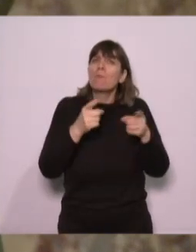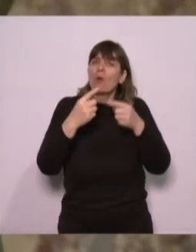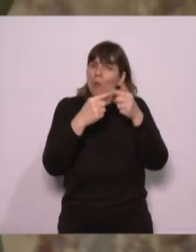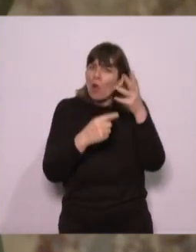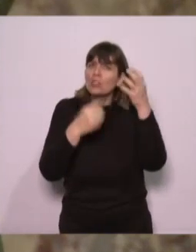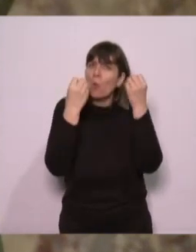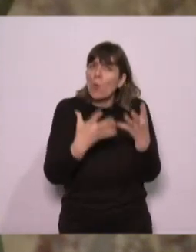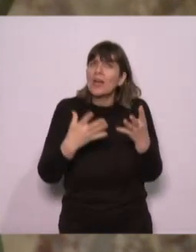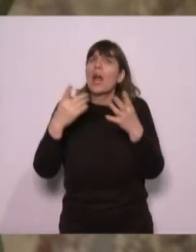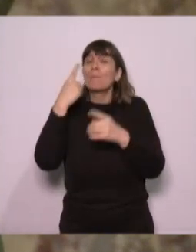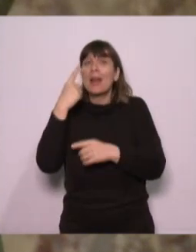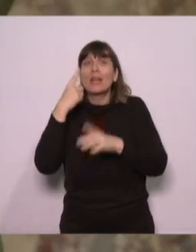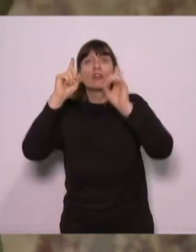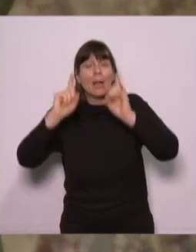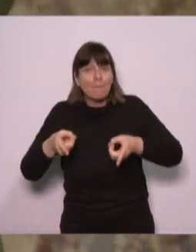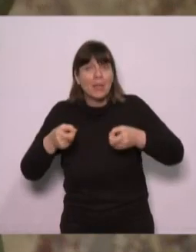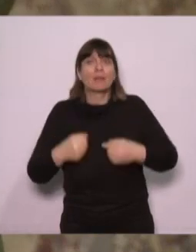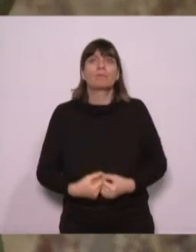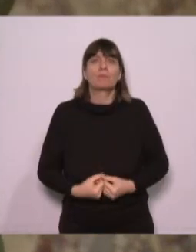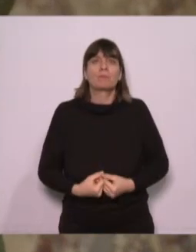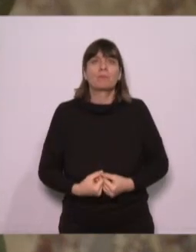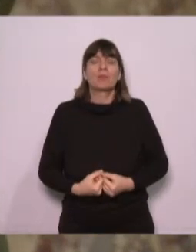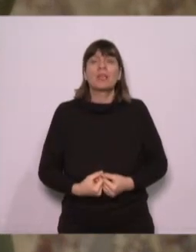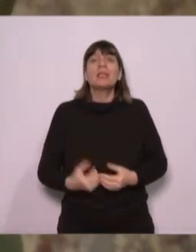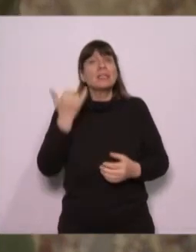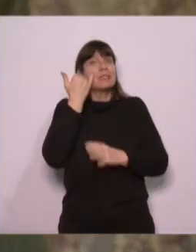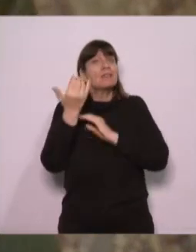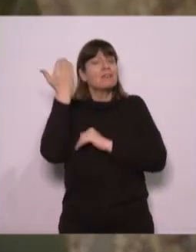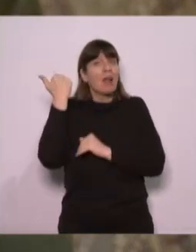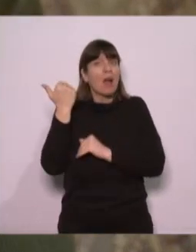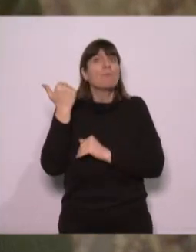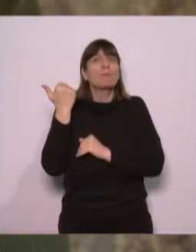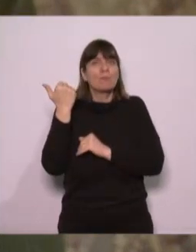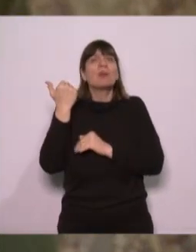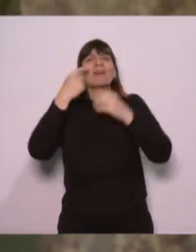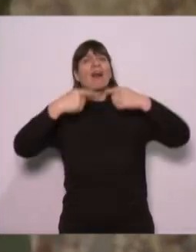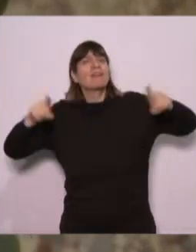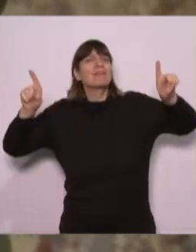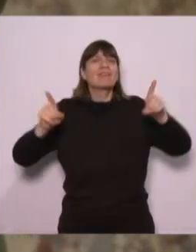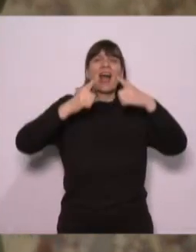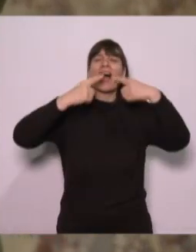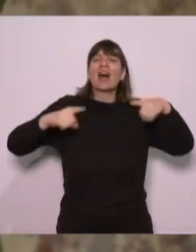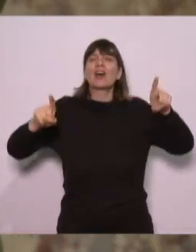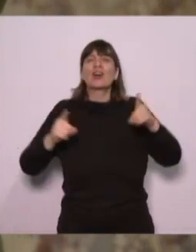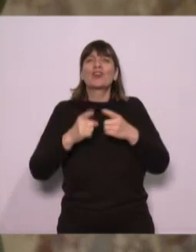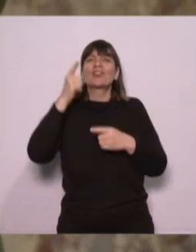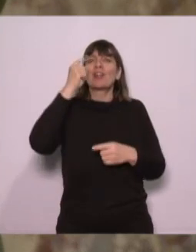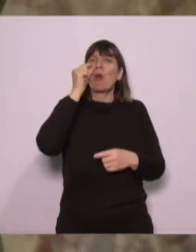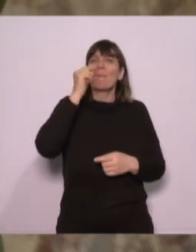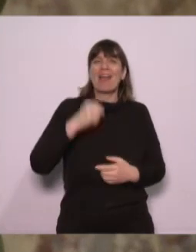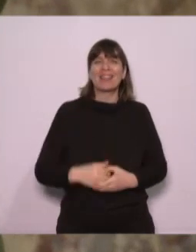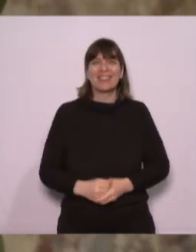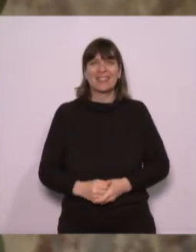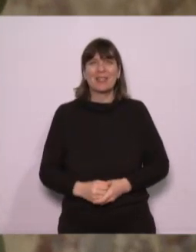mismos bienes y los mismos peligros. Y ya entonces entonaron los cantos de